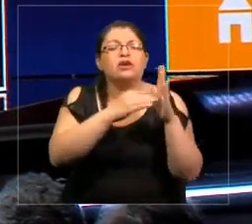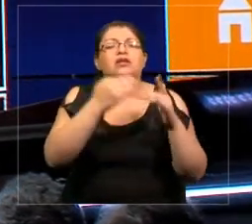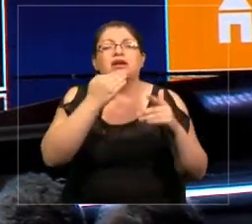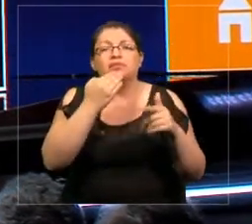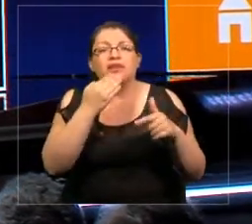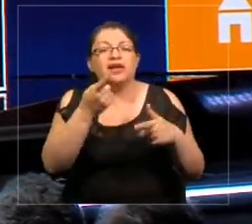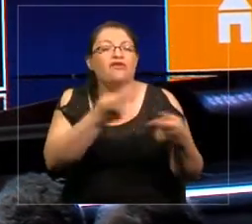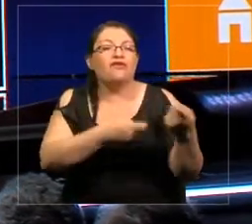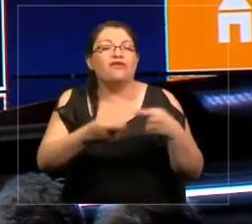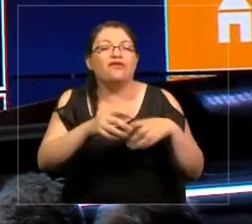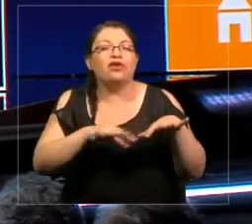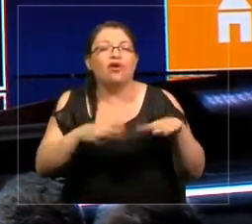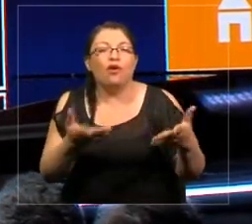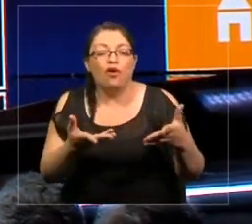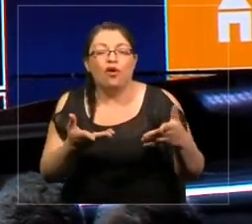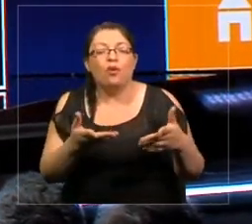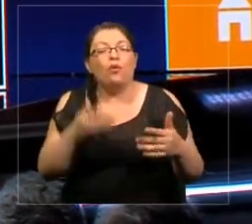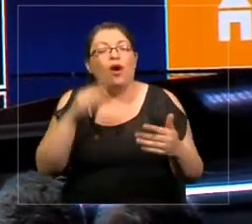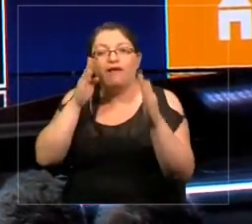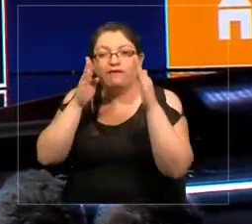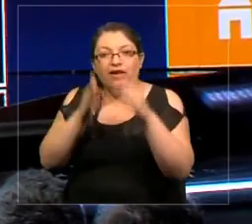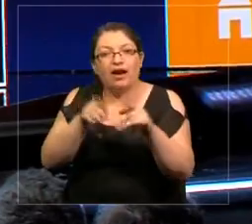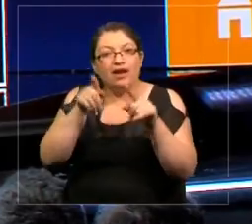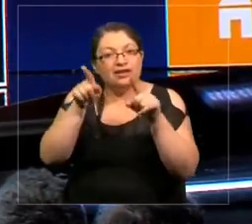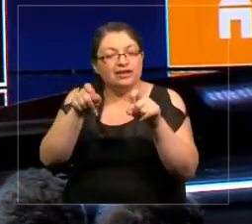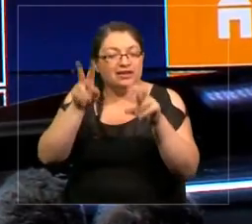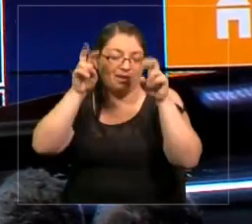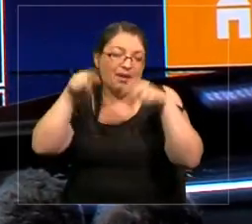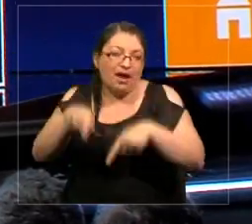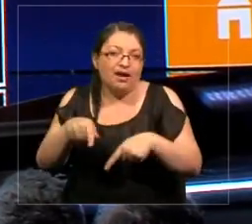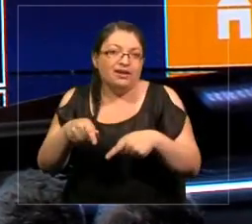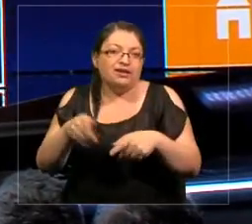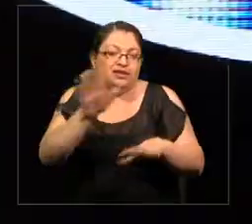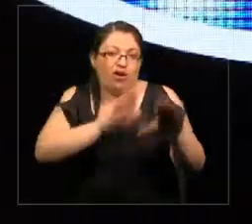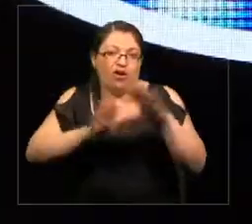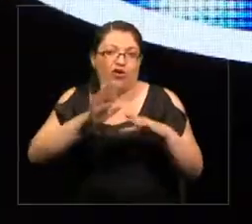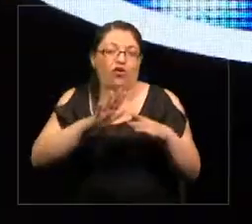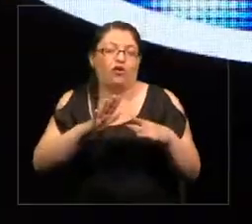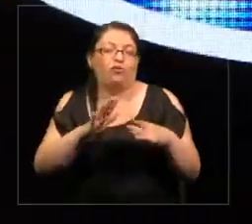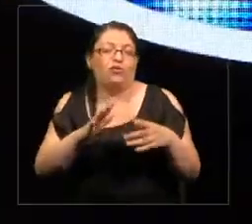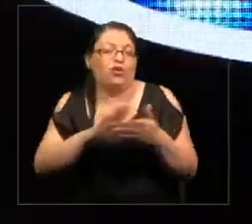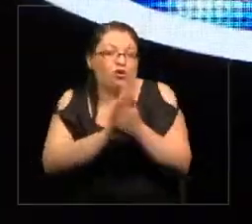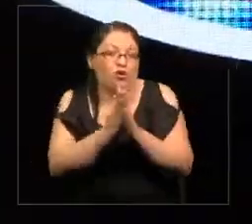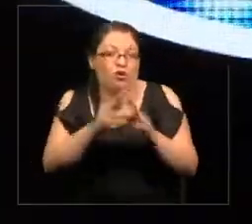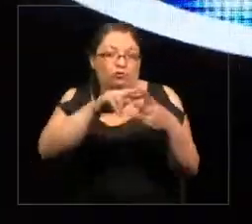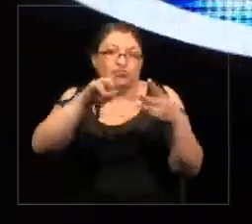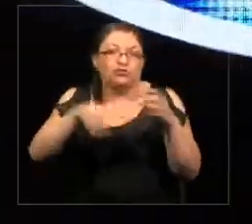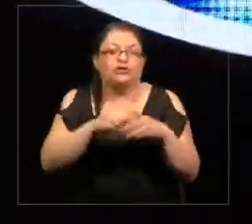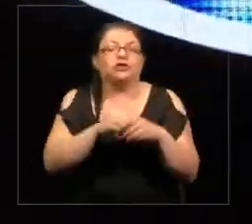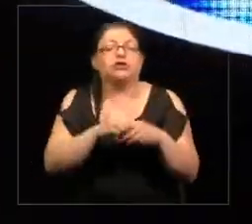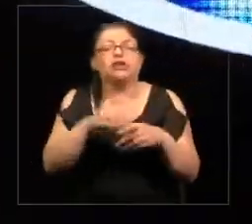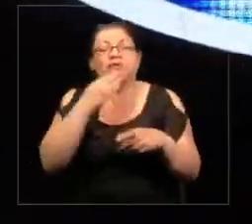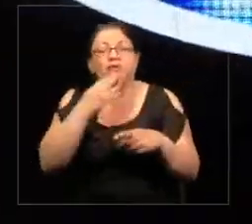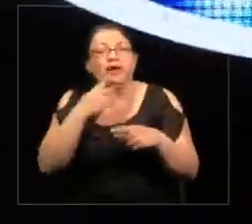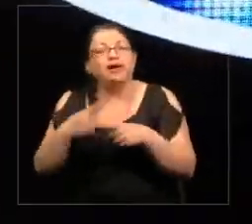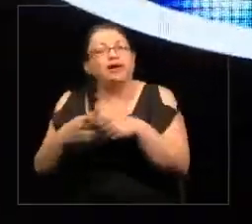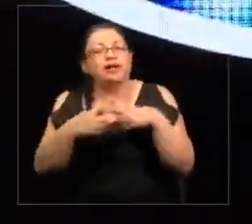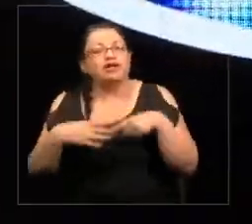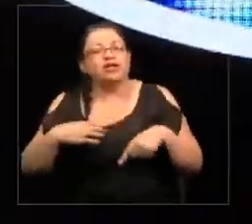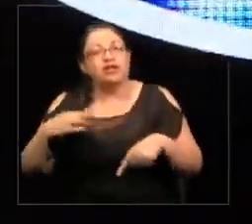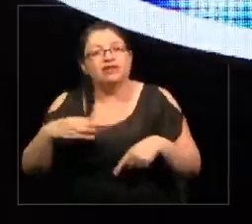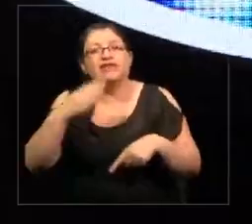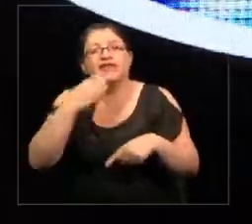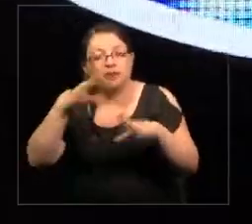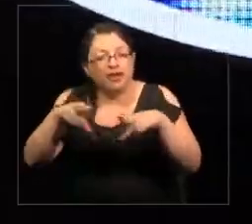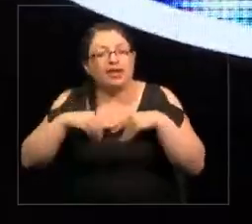en base a esta idea de la sostenibilidad también la sociedad civil se ha se apropió está